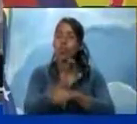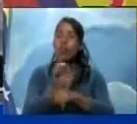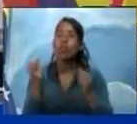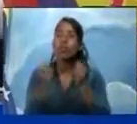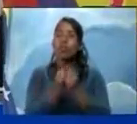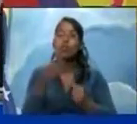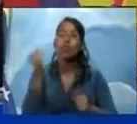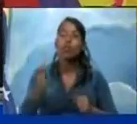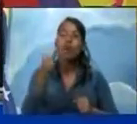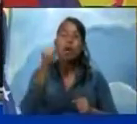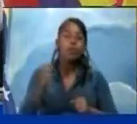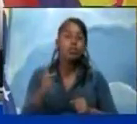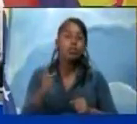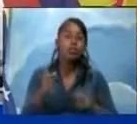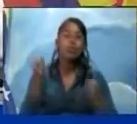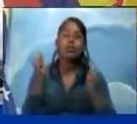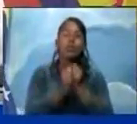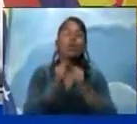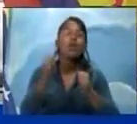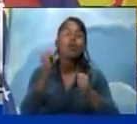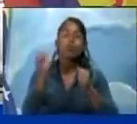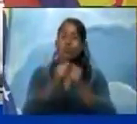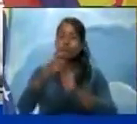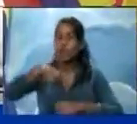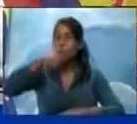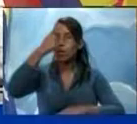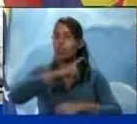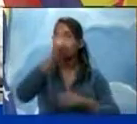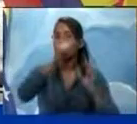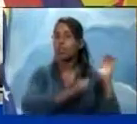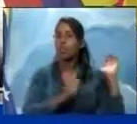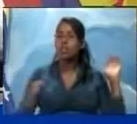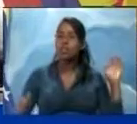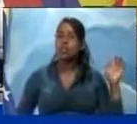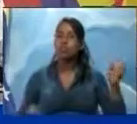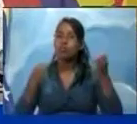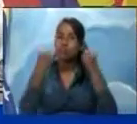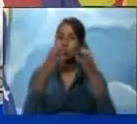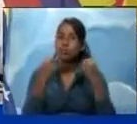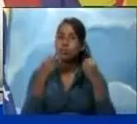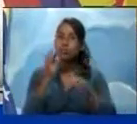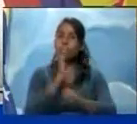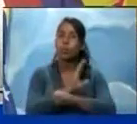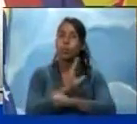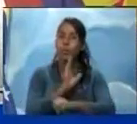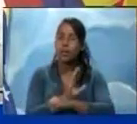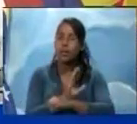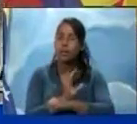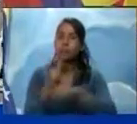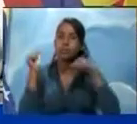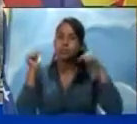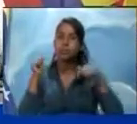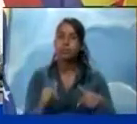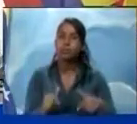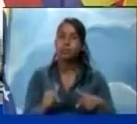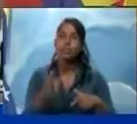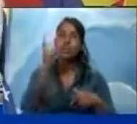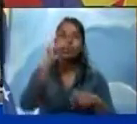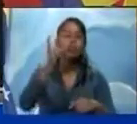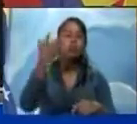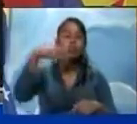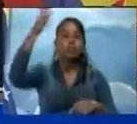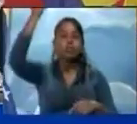bolsa. Cuidado con avergonzarse del Señor. Mucho cuidado. Este, un